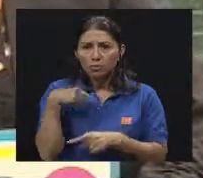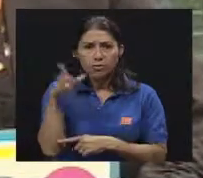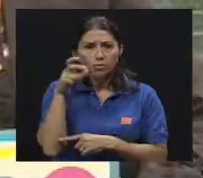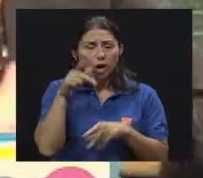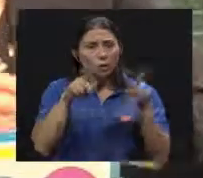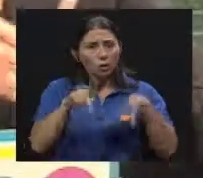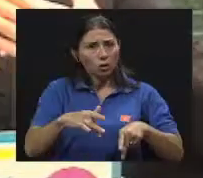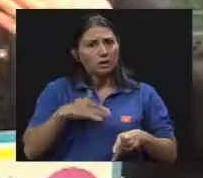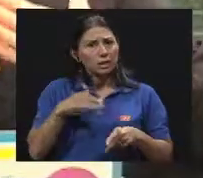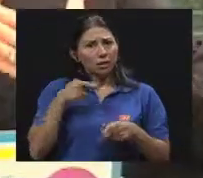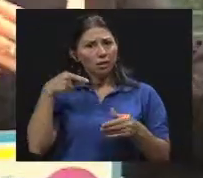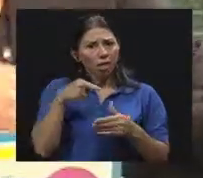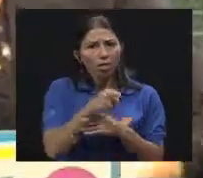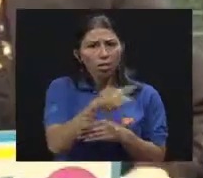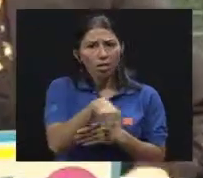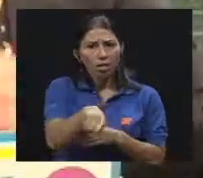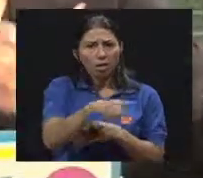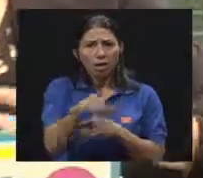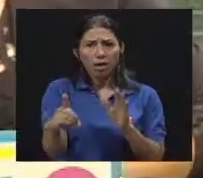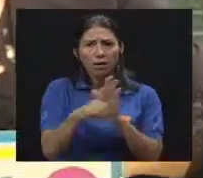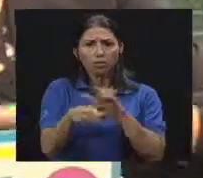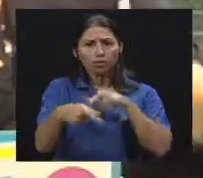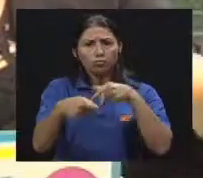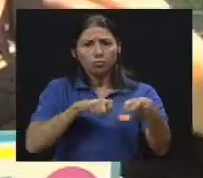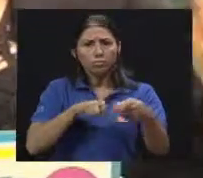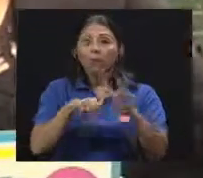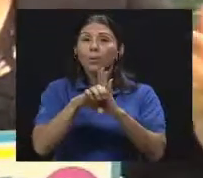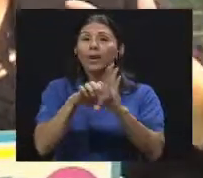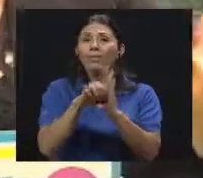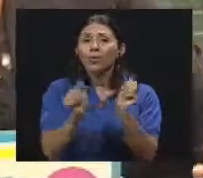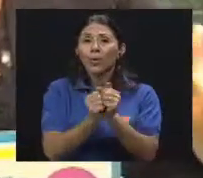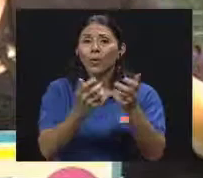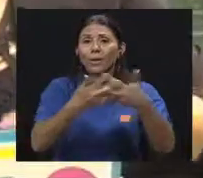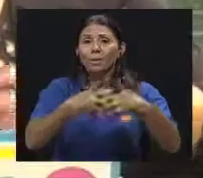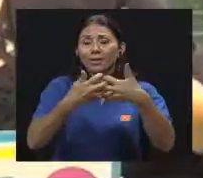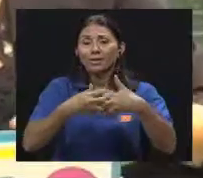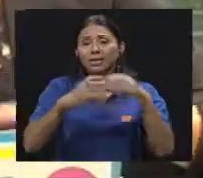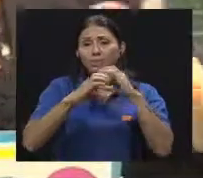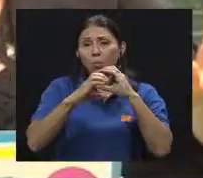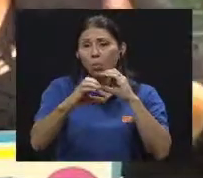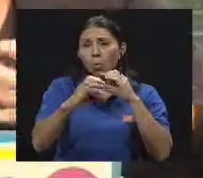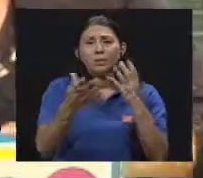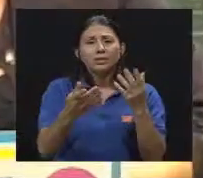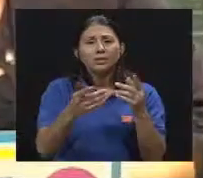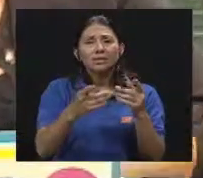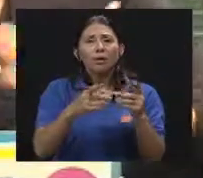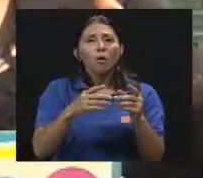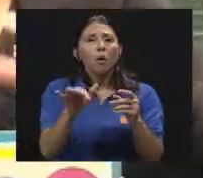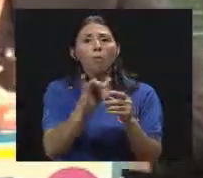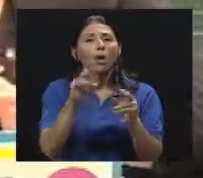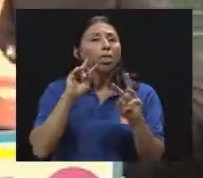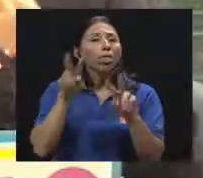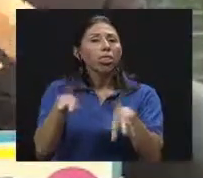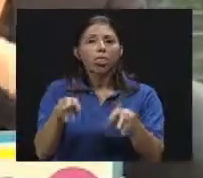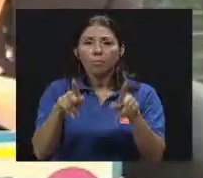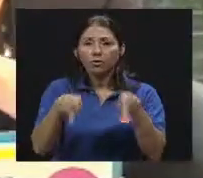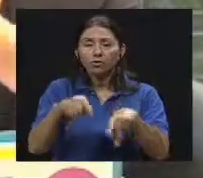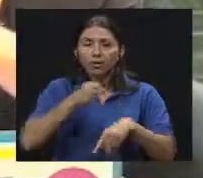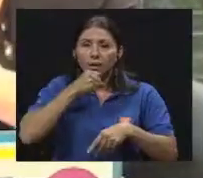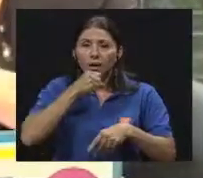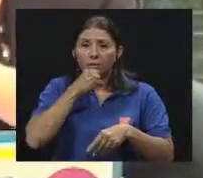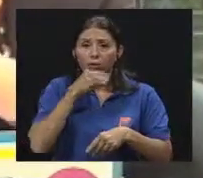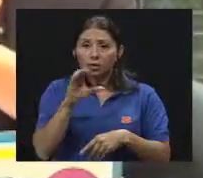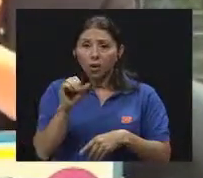¿verdad?, que se sienten lesionadas en sus derechos, por ejemplo, con los autobuseros, uh-huh. ¿verdad?, diversas situaciones. ¿El CONAPAM también tiene